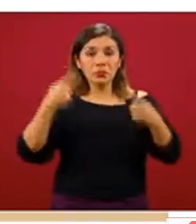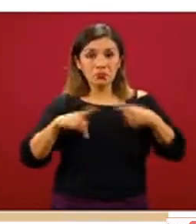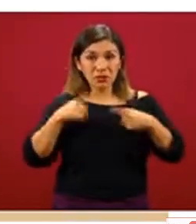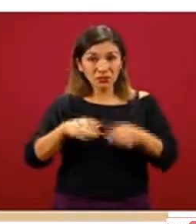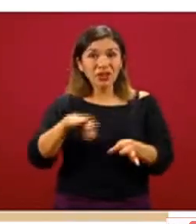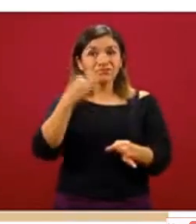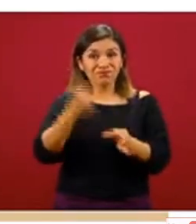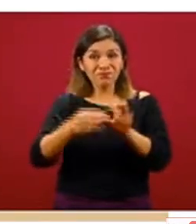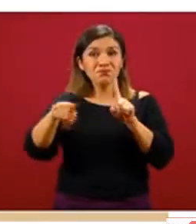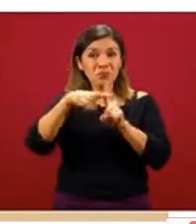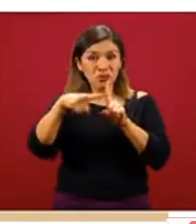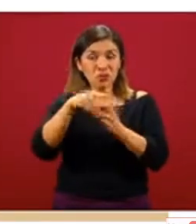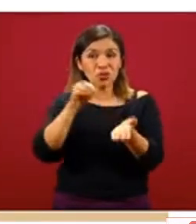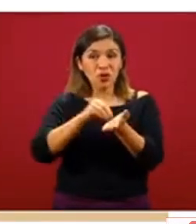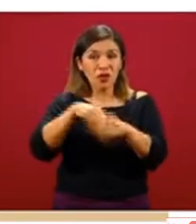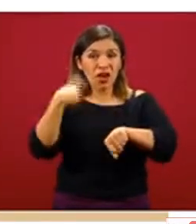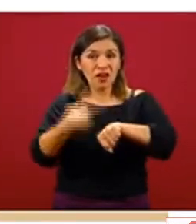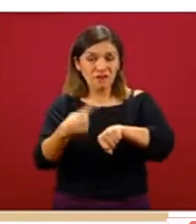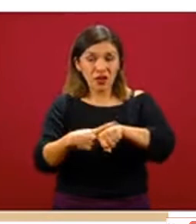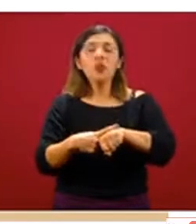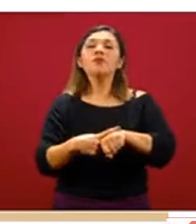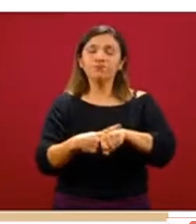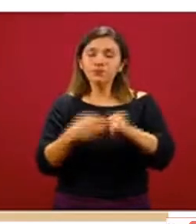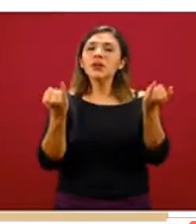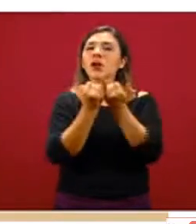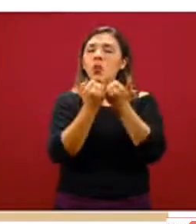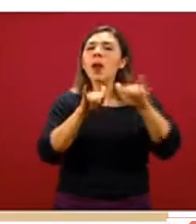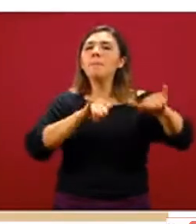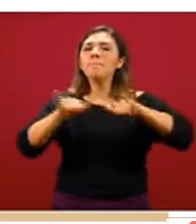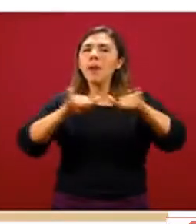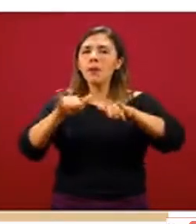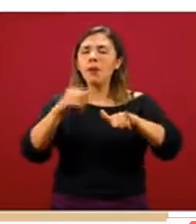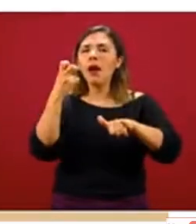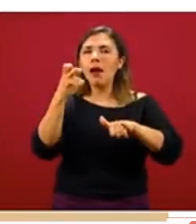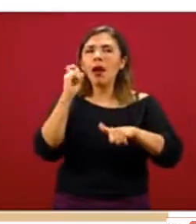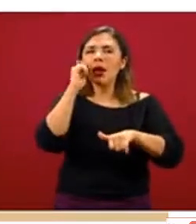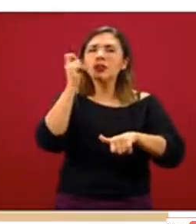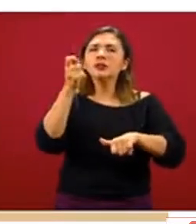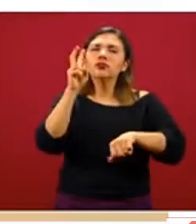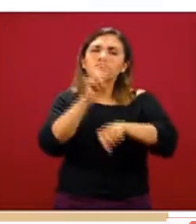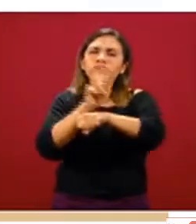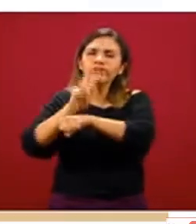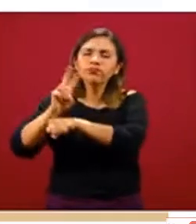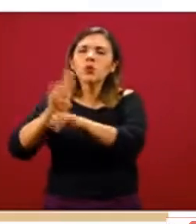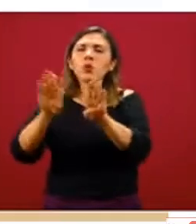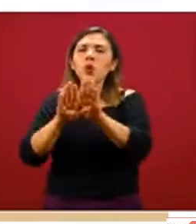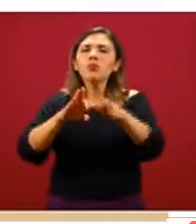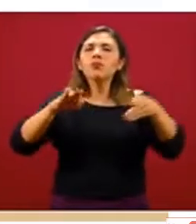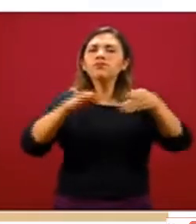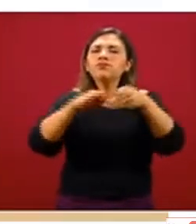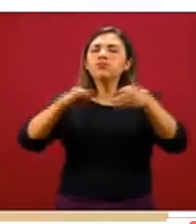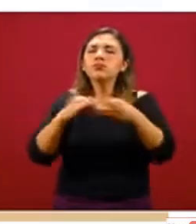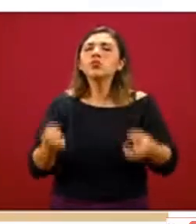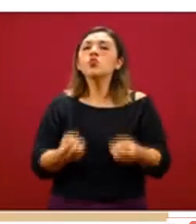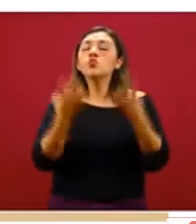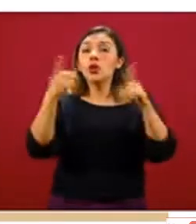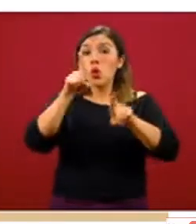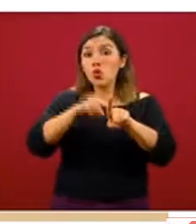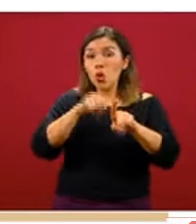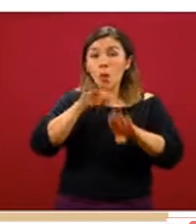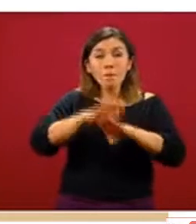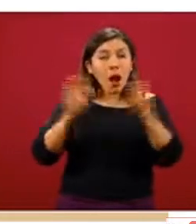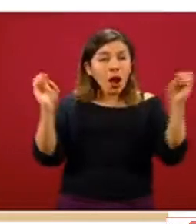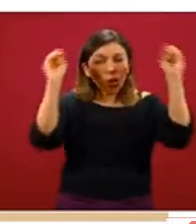18,377 casos activos. Igual, este es un mapa móvil, no más que es una tasa de incidencia, y los colores